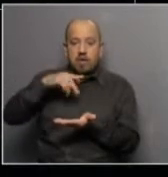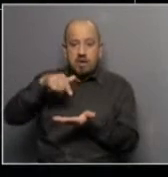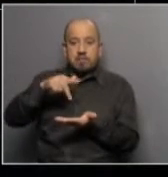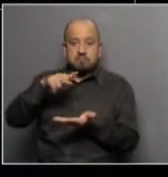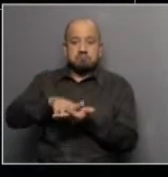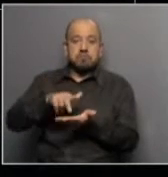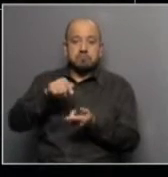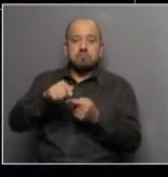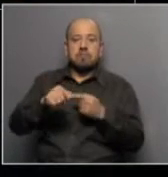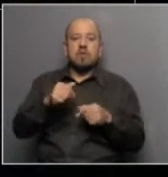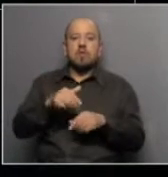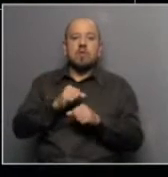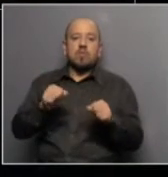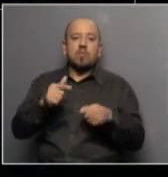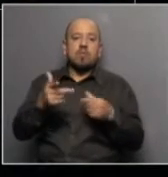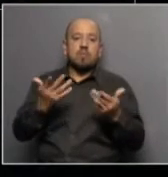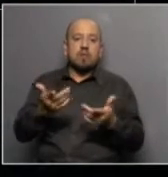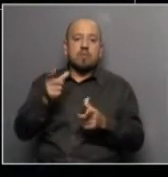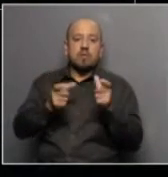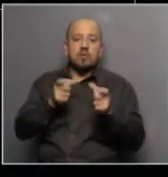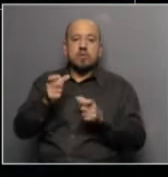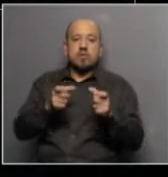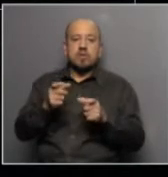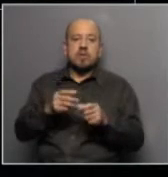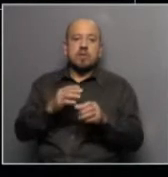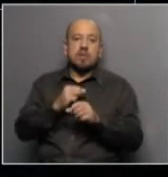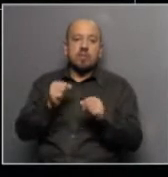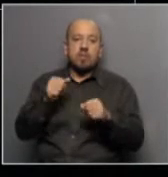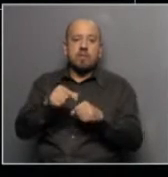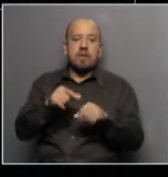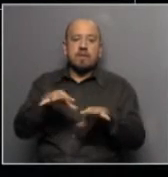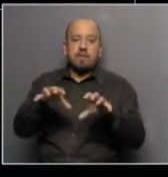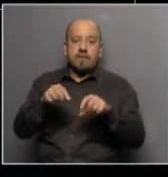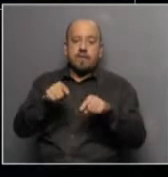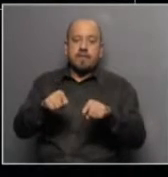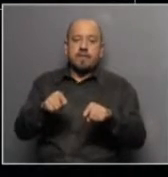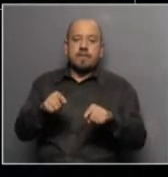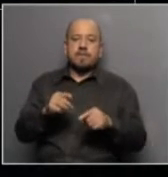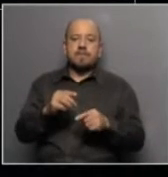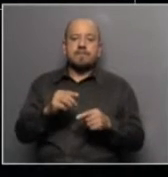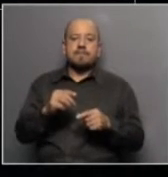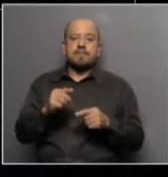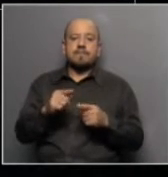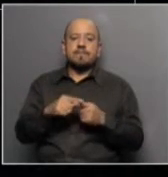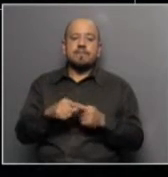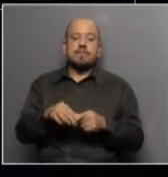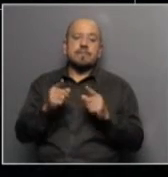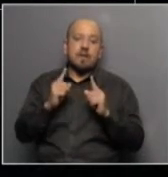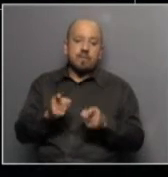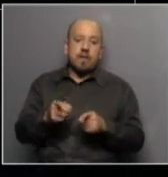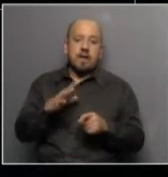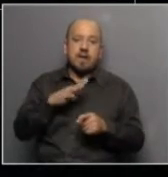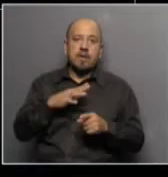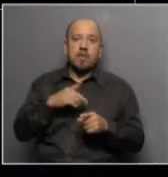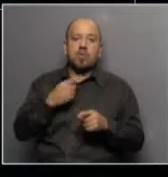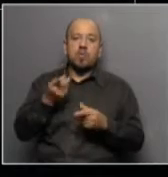que hace atractivo a ciertas personas de cierta clase social a ir a residir allí. También, bueno, hay